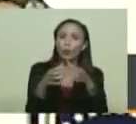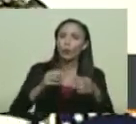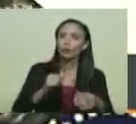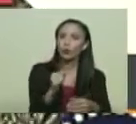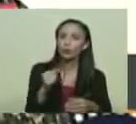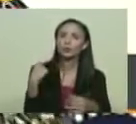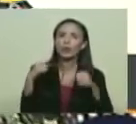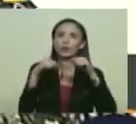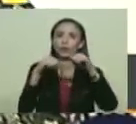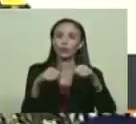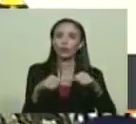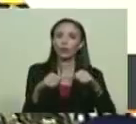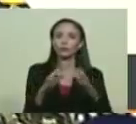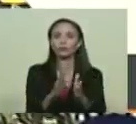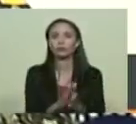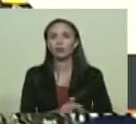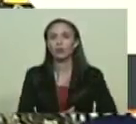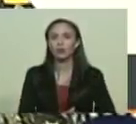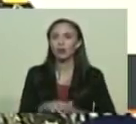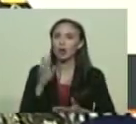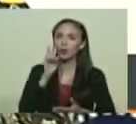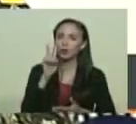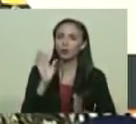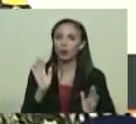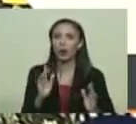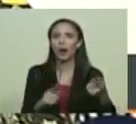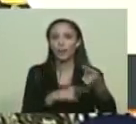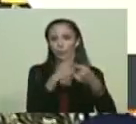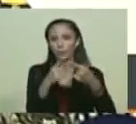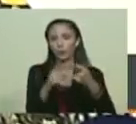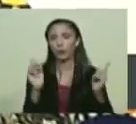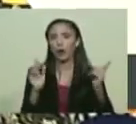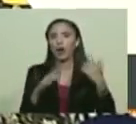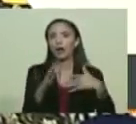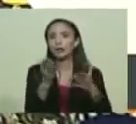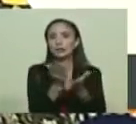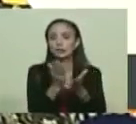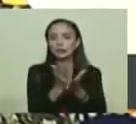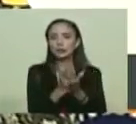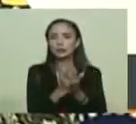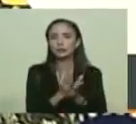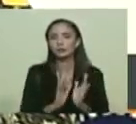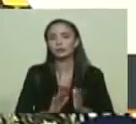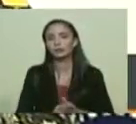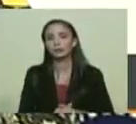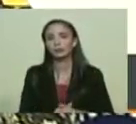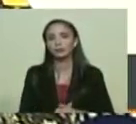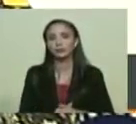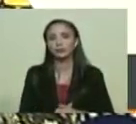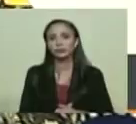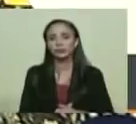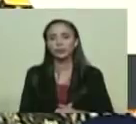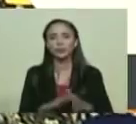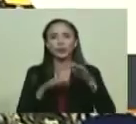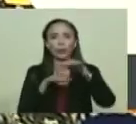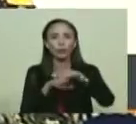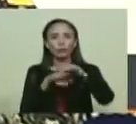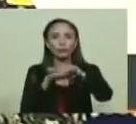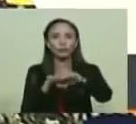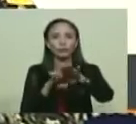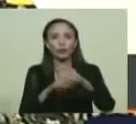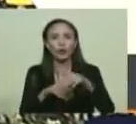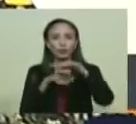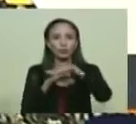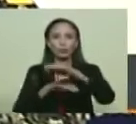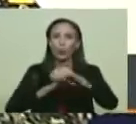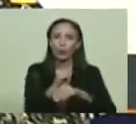nacionales, me paro. Bueno, primero que me paran, ¿no? En las alcabalas. Y cuando hay una